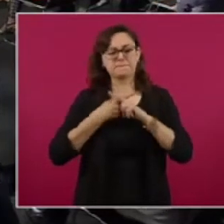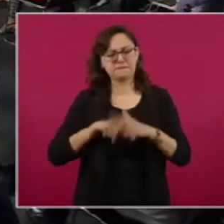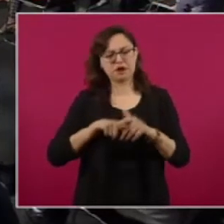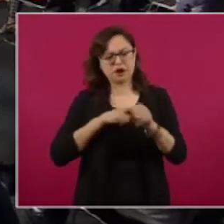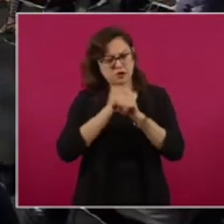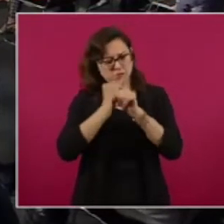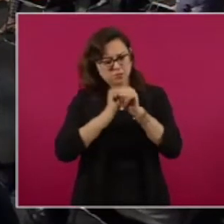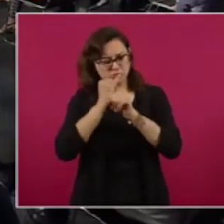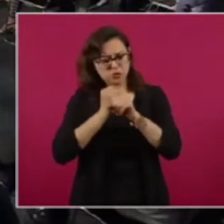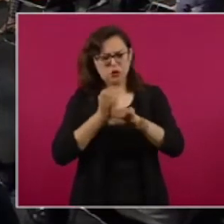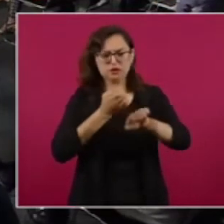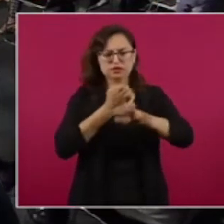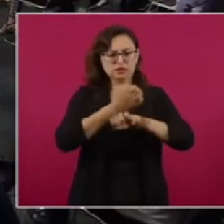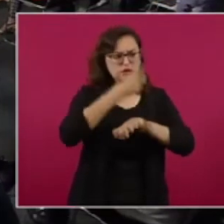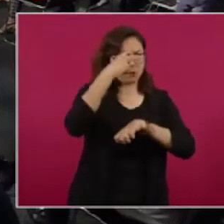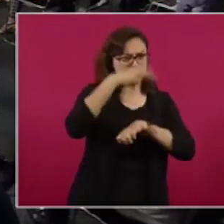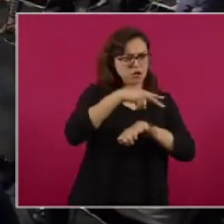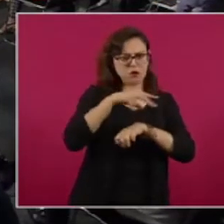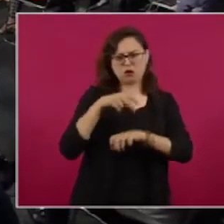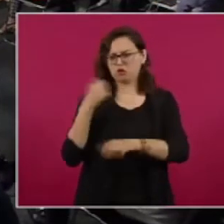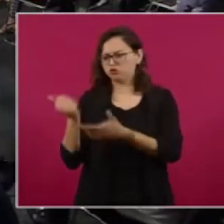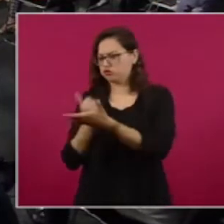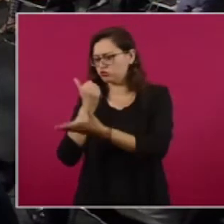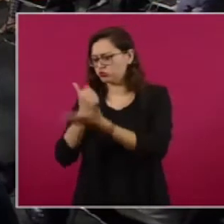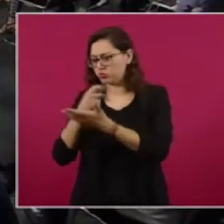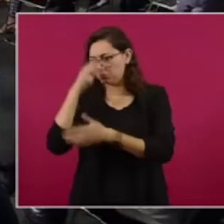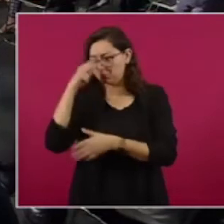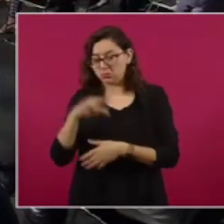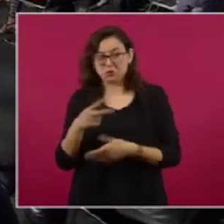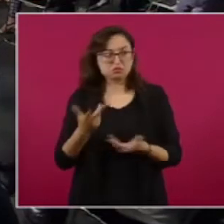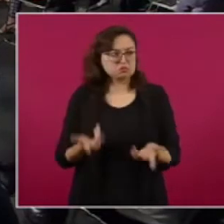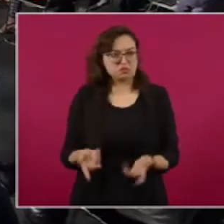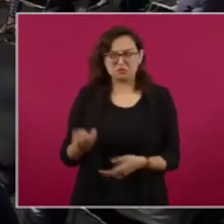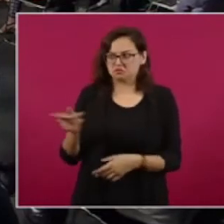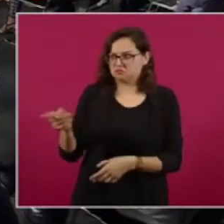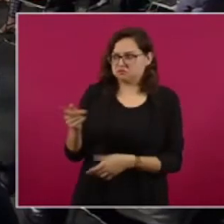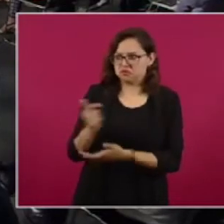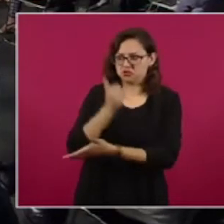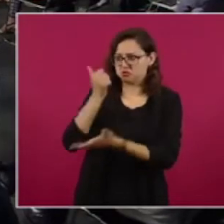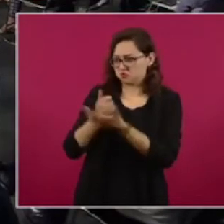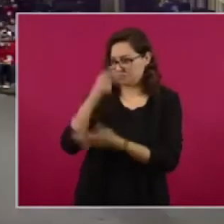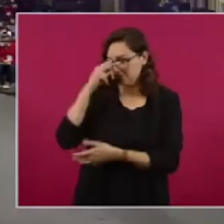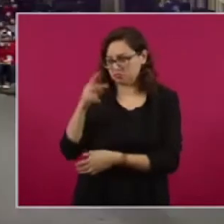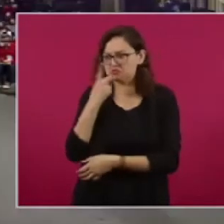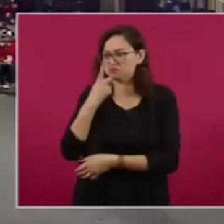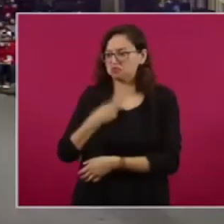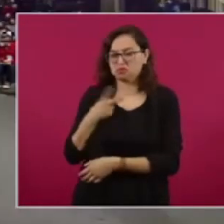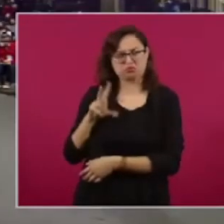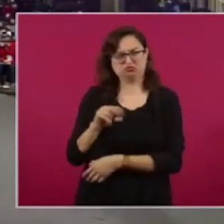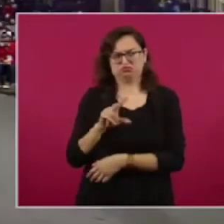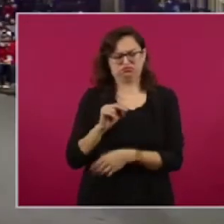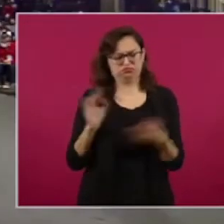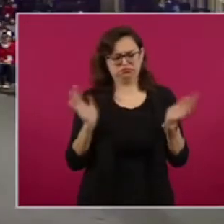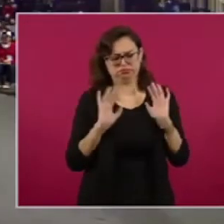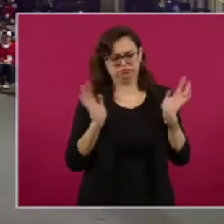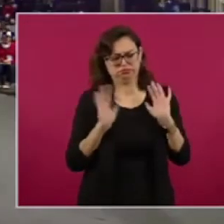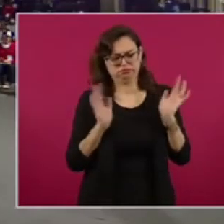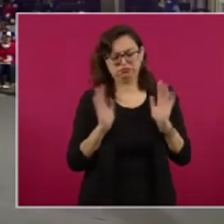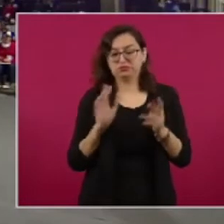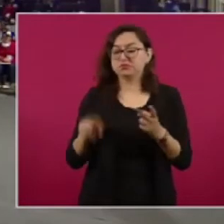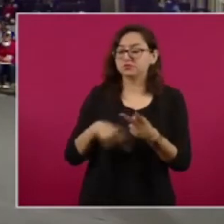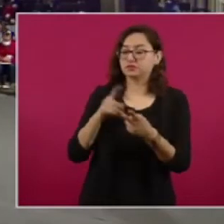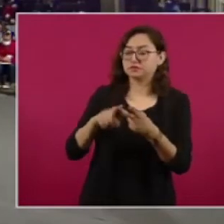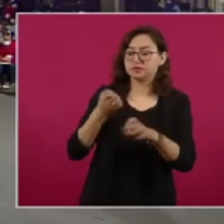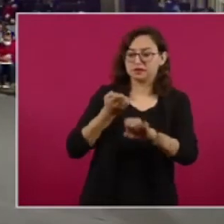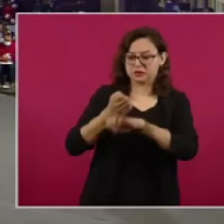México como en la Ciudad de México. Se confirma que en la Ciudad de México no hay nada y en el Estado de México sí hay una carpeta de investigación,